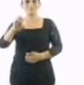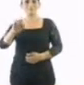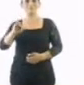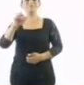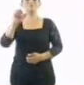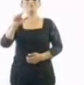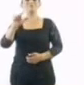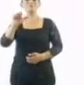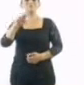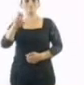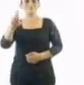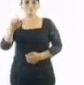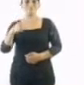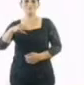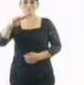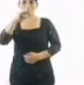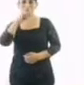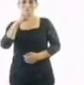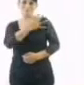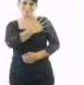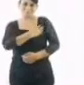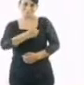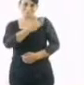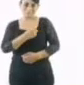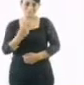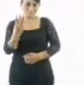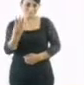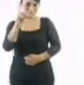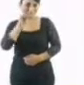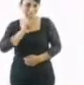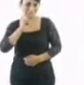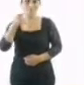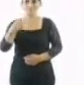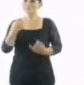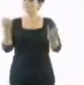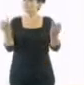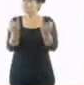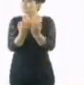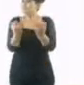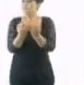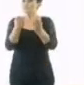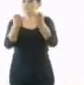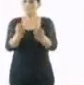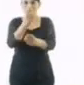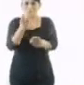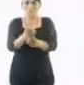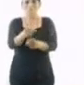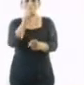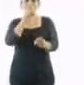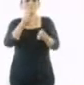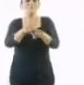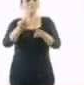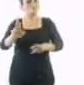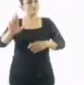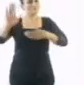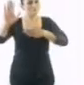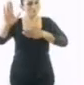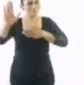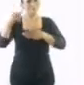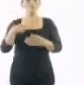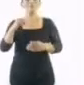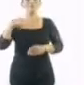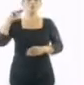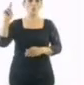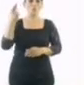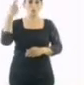Soy Abigail Arredondo, madre de tres hijas, y el compromiso que tengo con ellas es el mismo que tengo por tu seguridad y por tu calidad de vida.